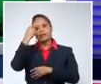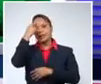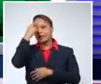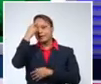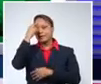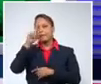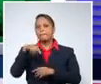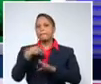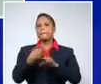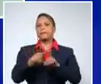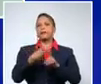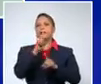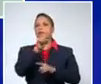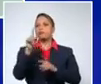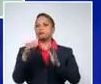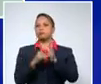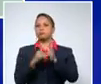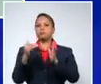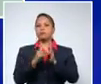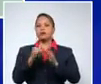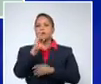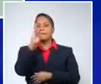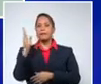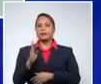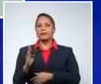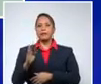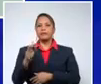11 millones, Brasil con